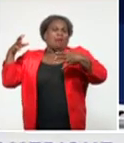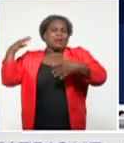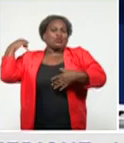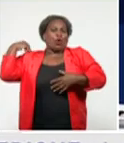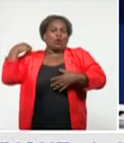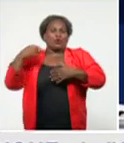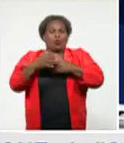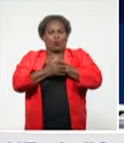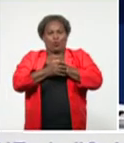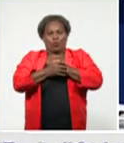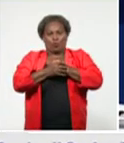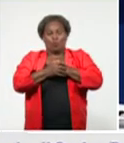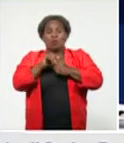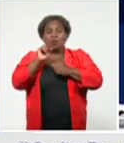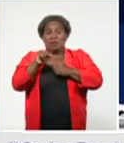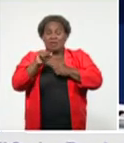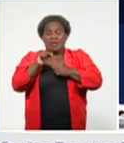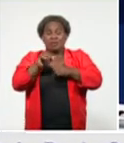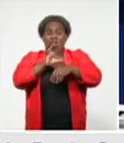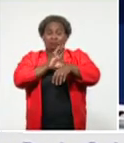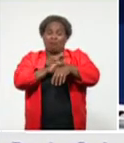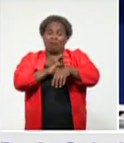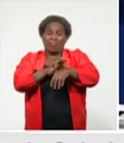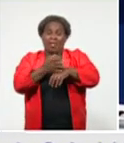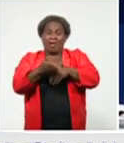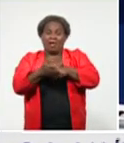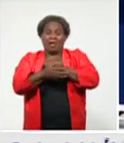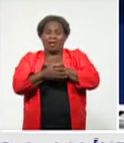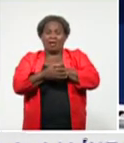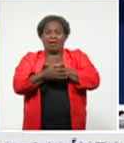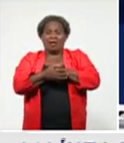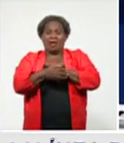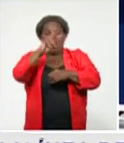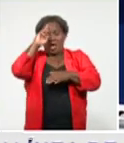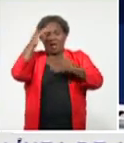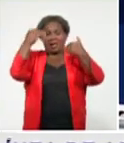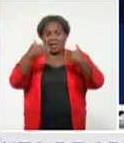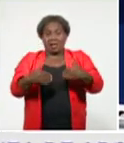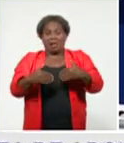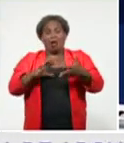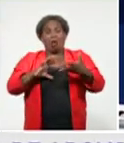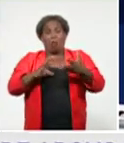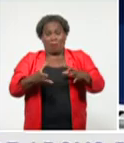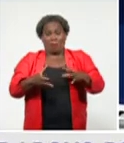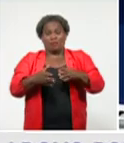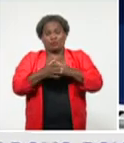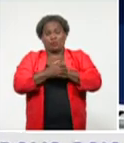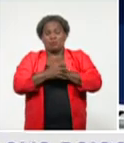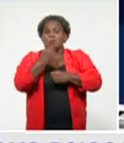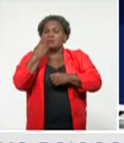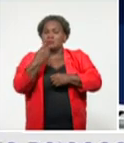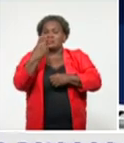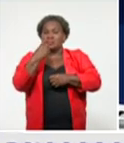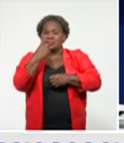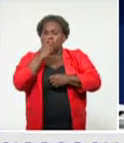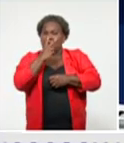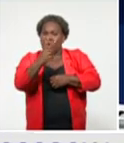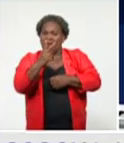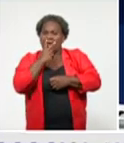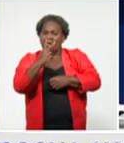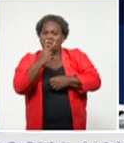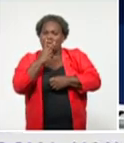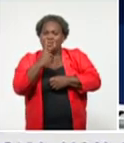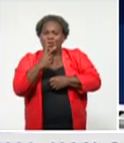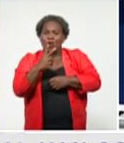Este es un cuadro clínico que es una complicación que requiere de una atención a terapia